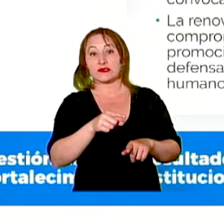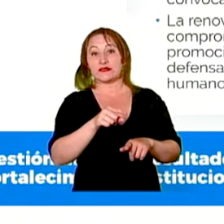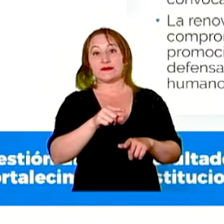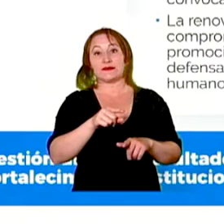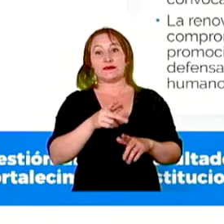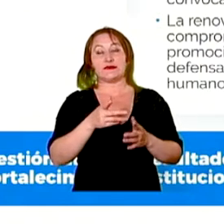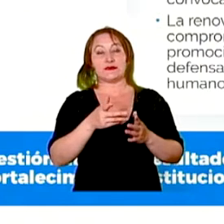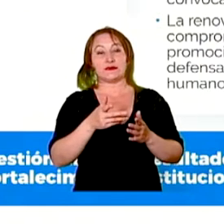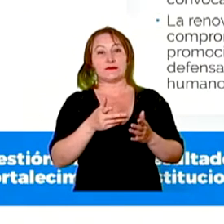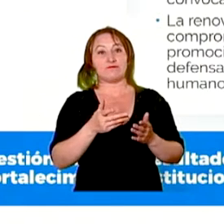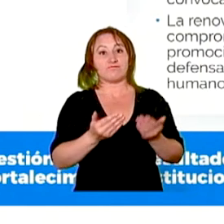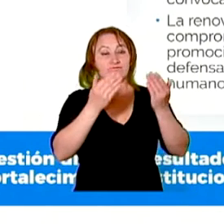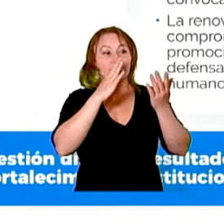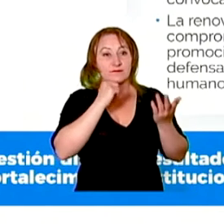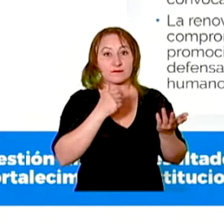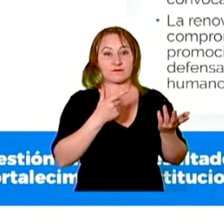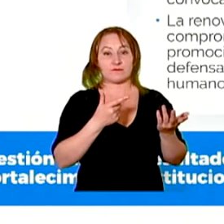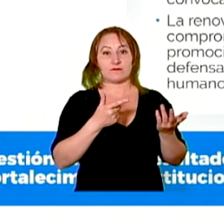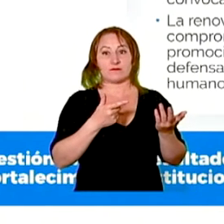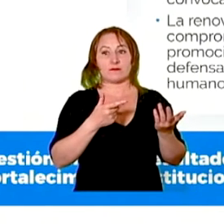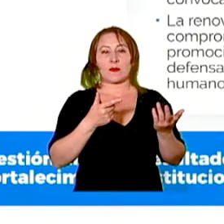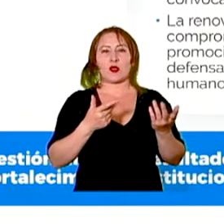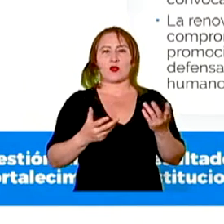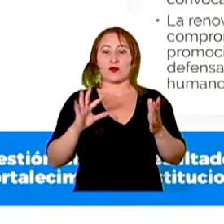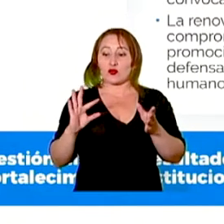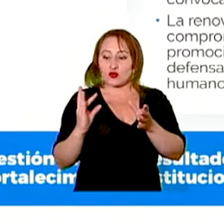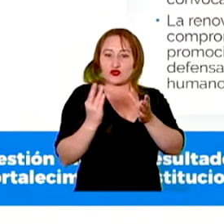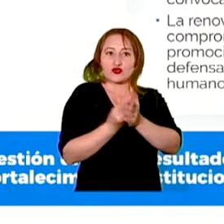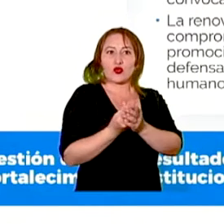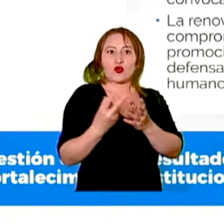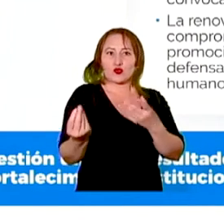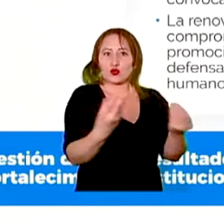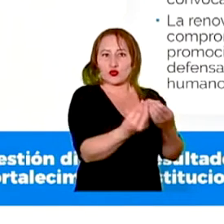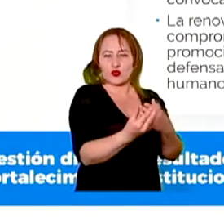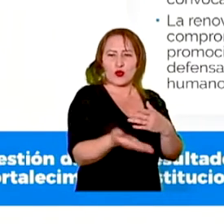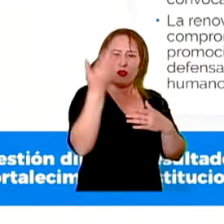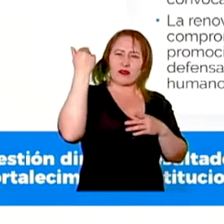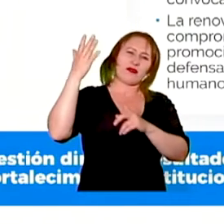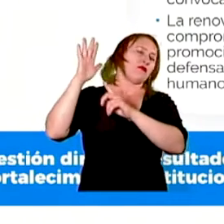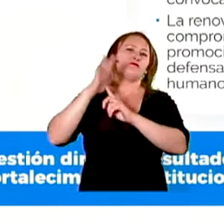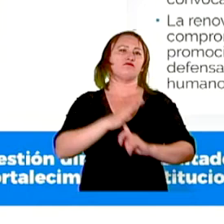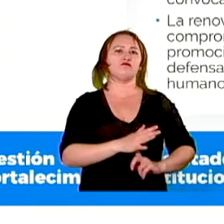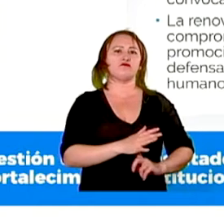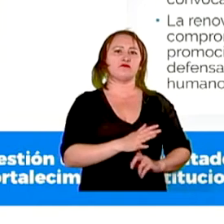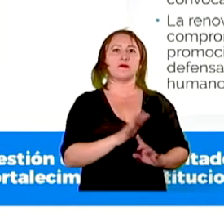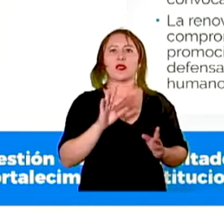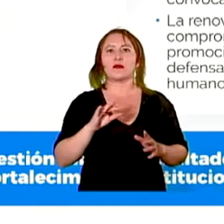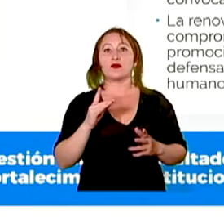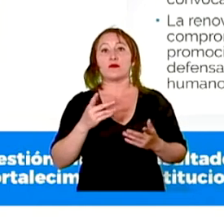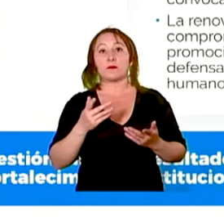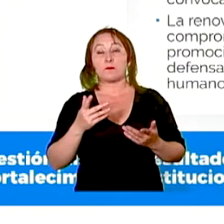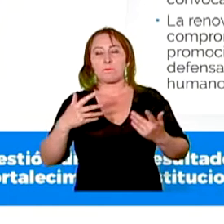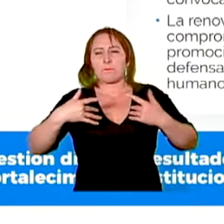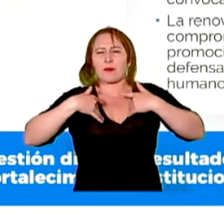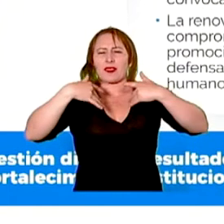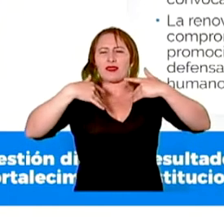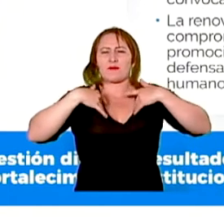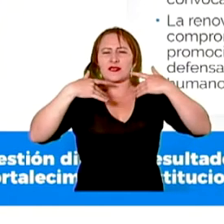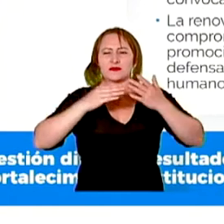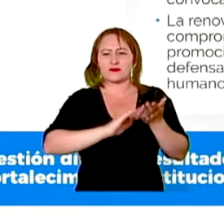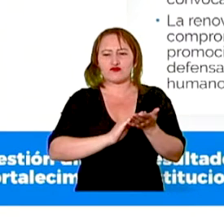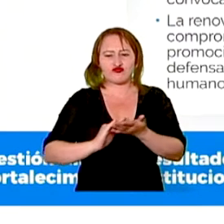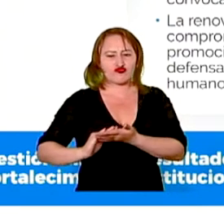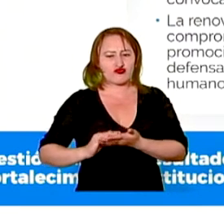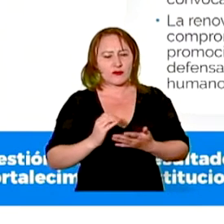favorecidos, en la inclusión de los grupos históricamente marginados, en la reivindicación de las víctimas que han